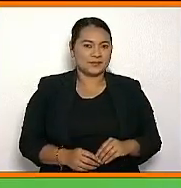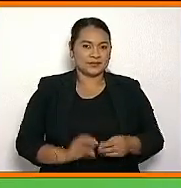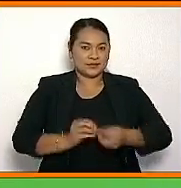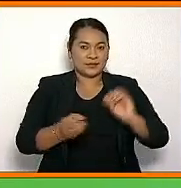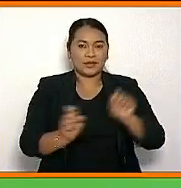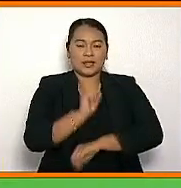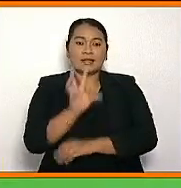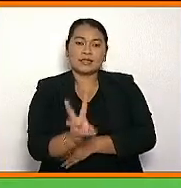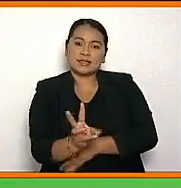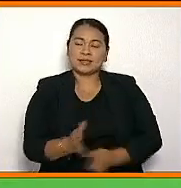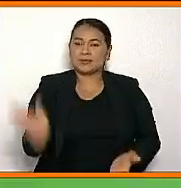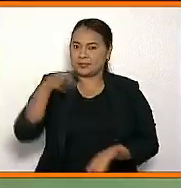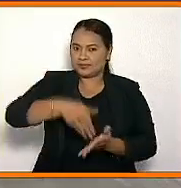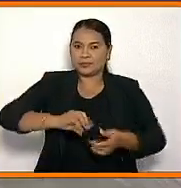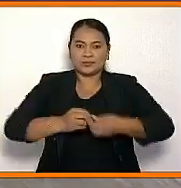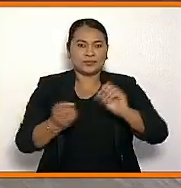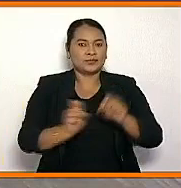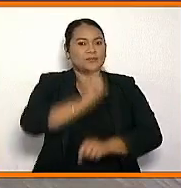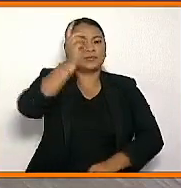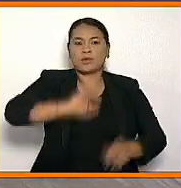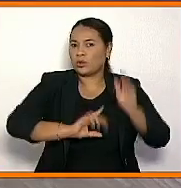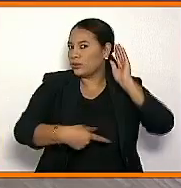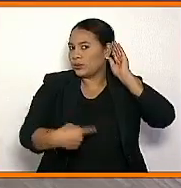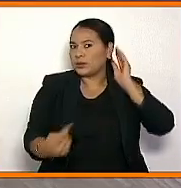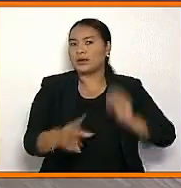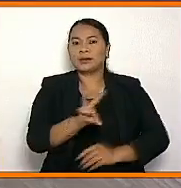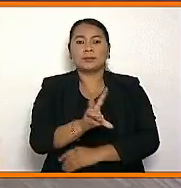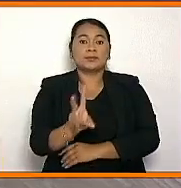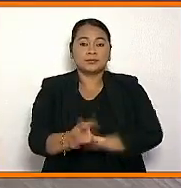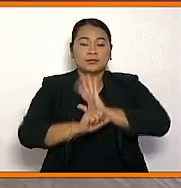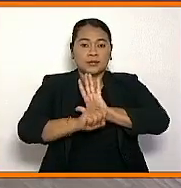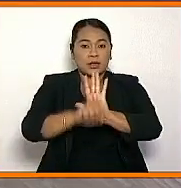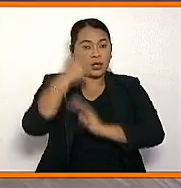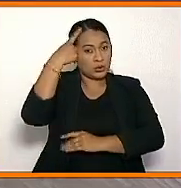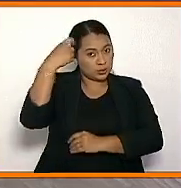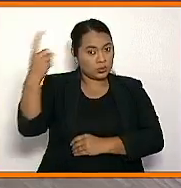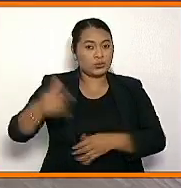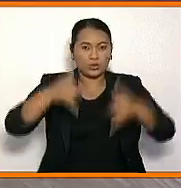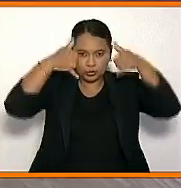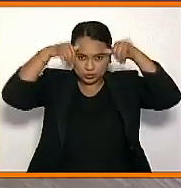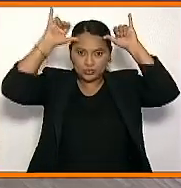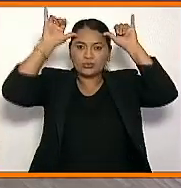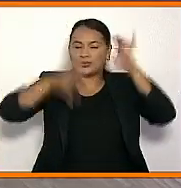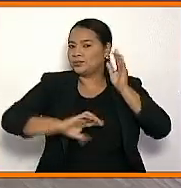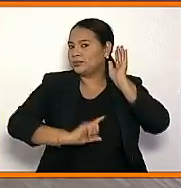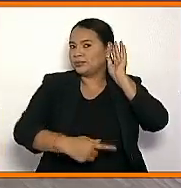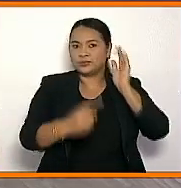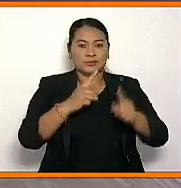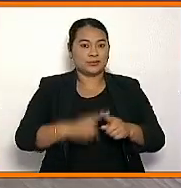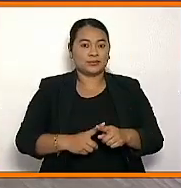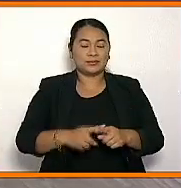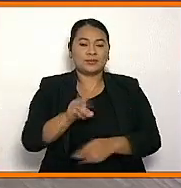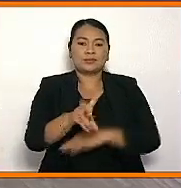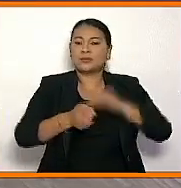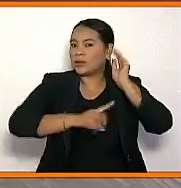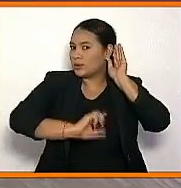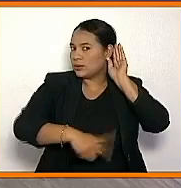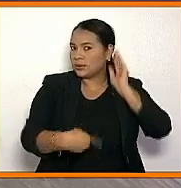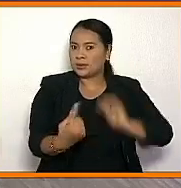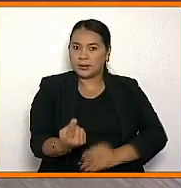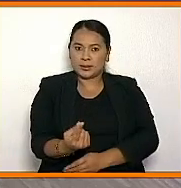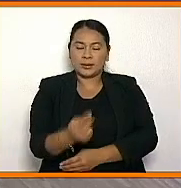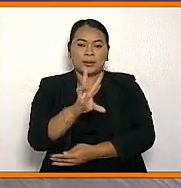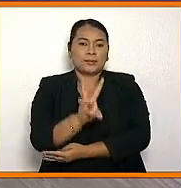Este es el 6. Número favorecido para diario es el 67 con su símbolo de sueños vaca. Para MultiX 2X y para más